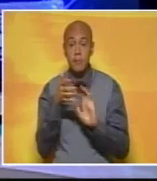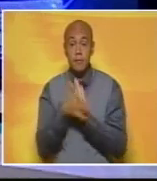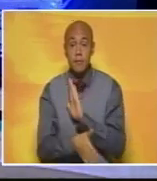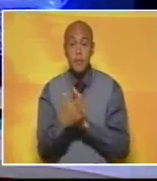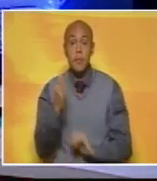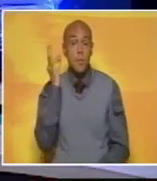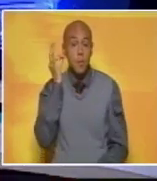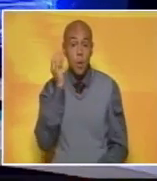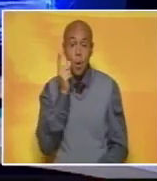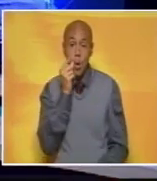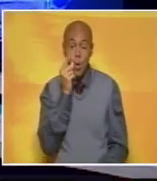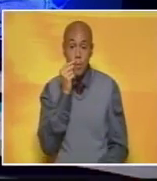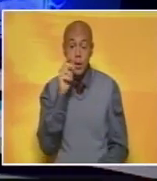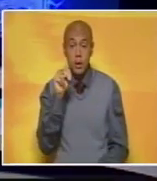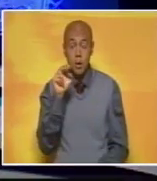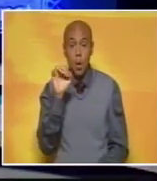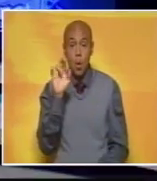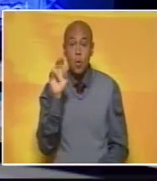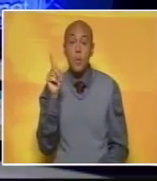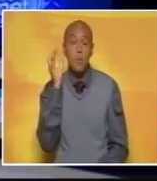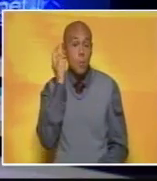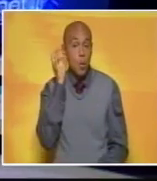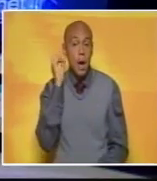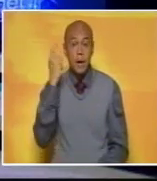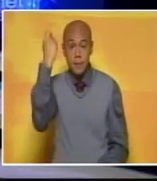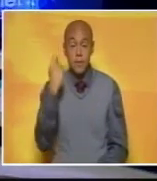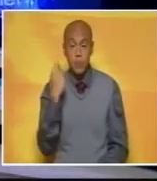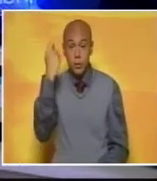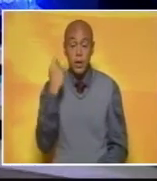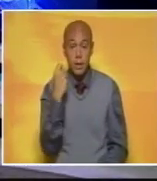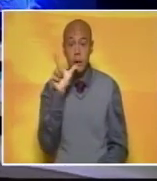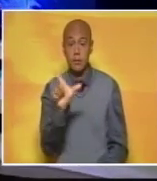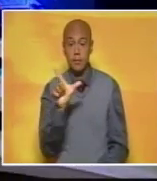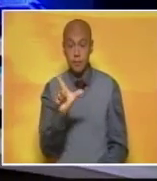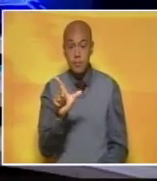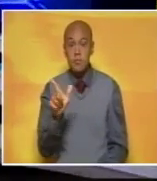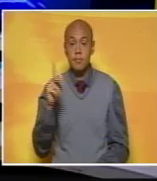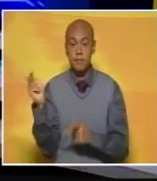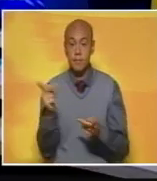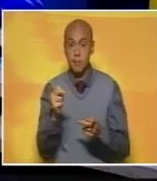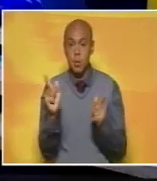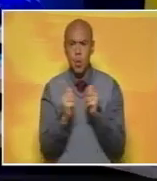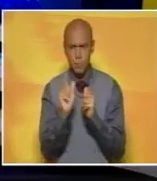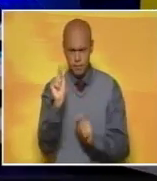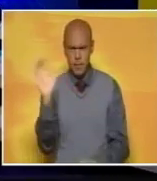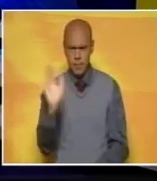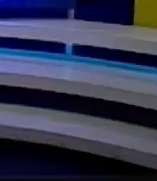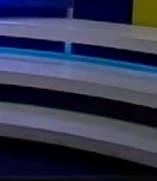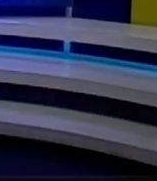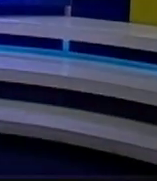nos acompaña Noswil Rodríguez, diputada a la Asamblea Nacional por el PSUV. Así es, ya venimos.